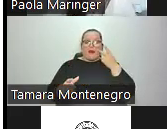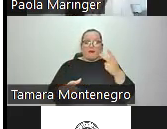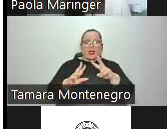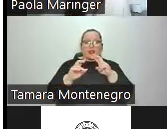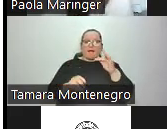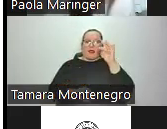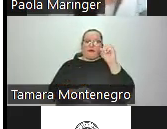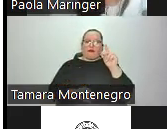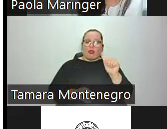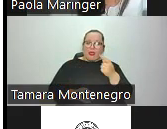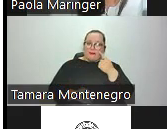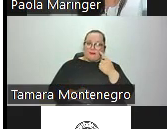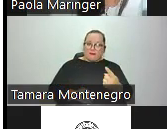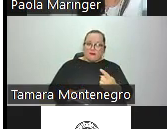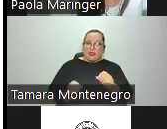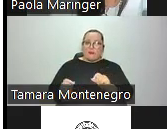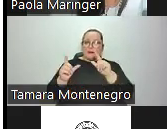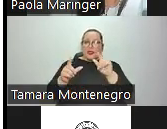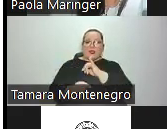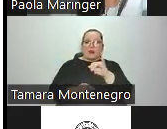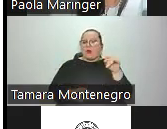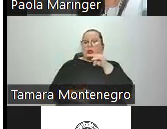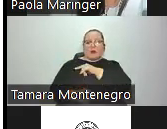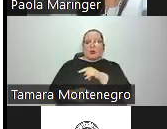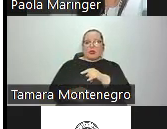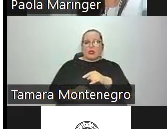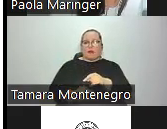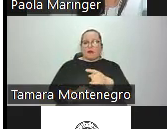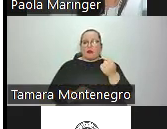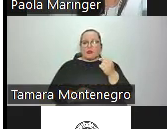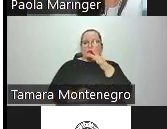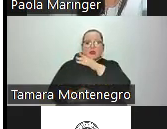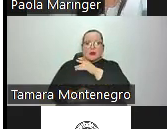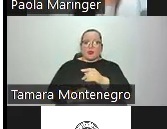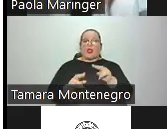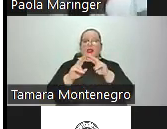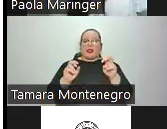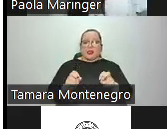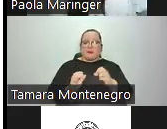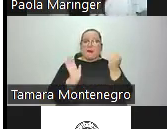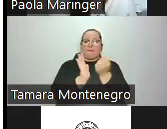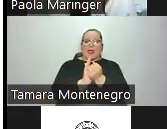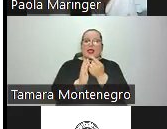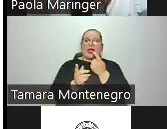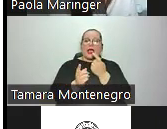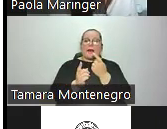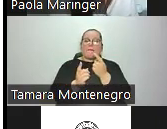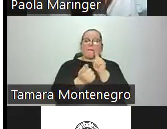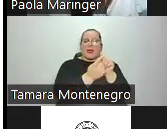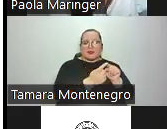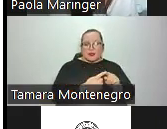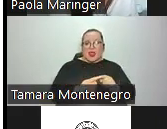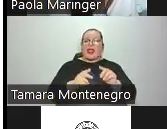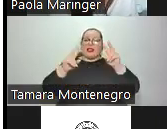doy el pase a ti, Paola, y de ahí nos vamos de lleno en los últimos 11 minutos a marca personal y cómo comunicarla, que es el título